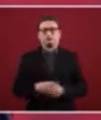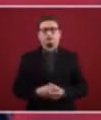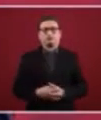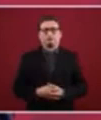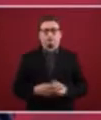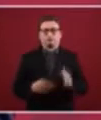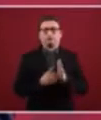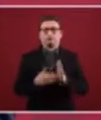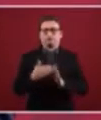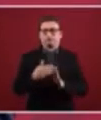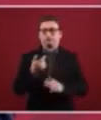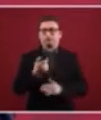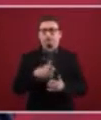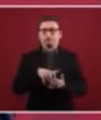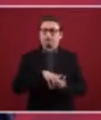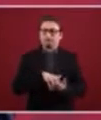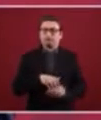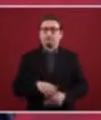Dos mil cuatrocientos millones.